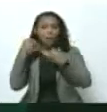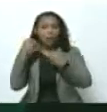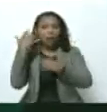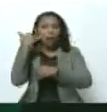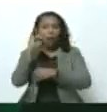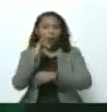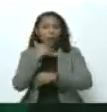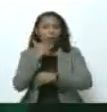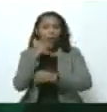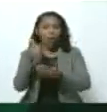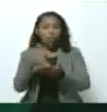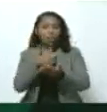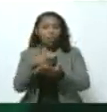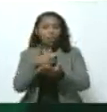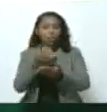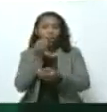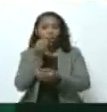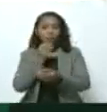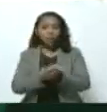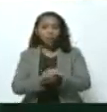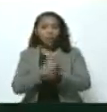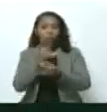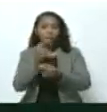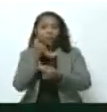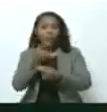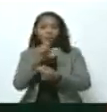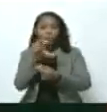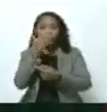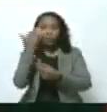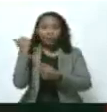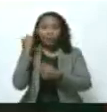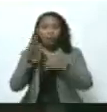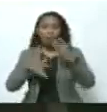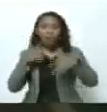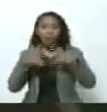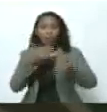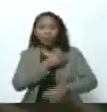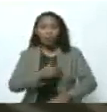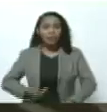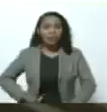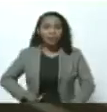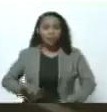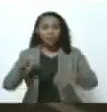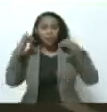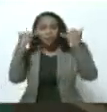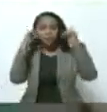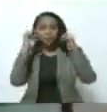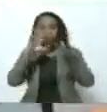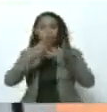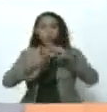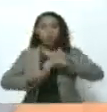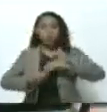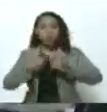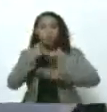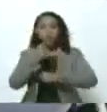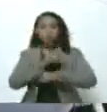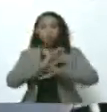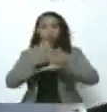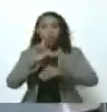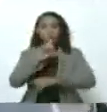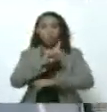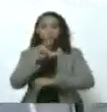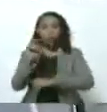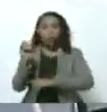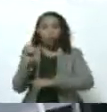exista vulnerabilidad nutricional, ya usted lo decía la semana pasada y en la actividad del presidente, el aniversario de los CLAP, se han declarado ya